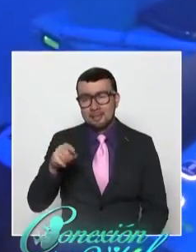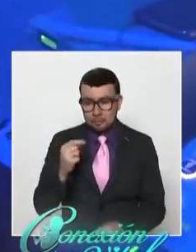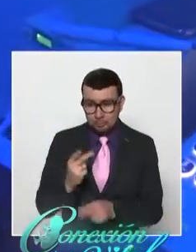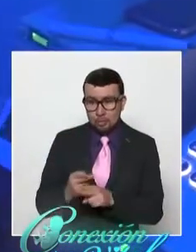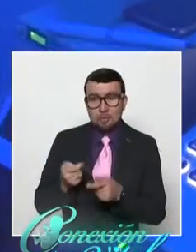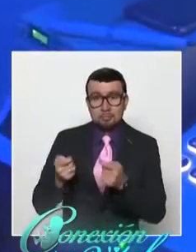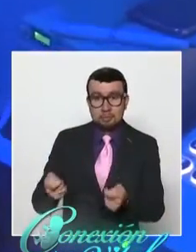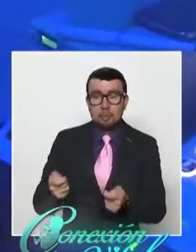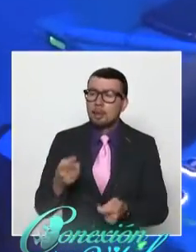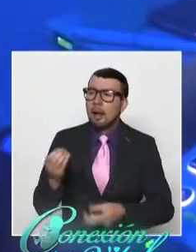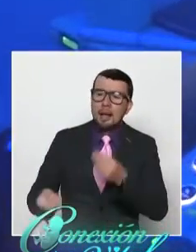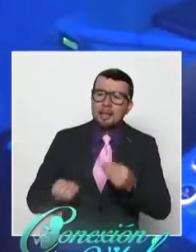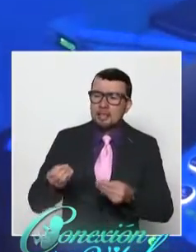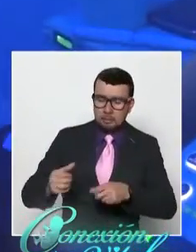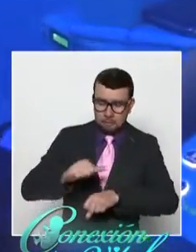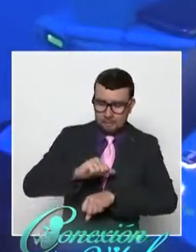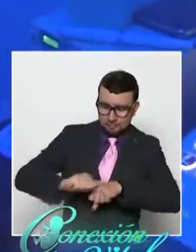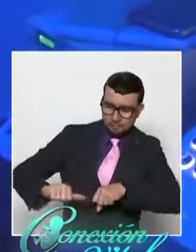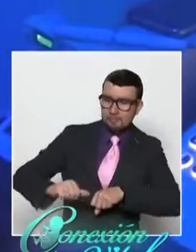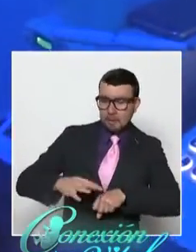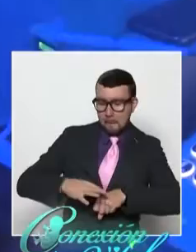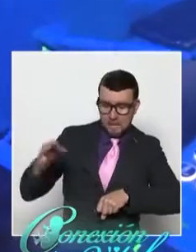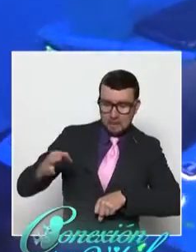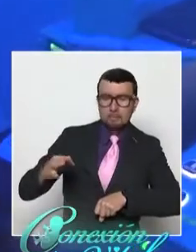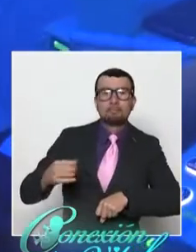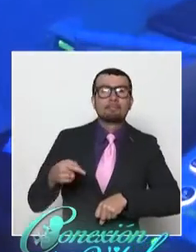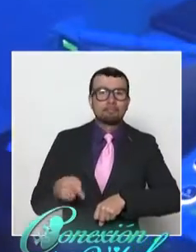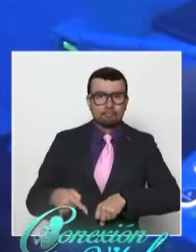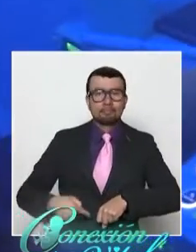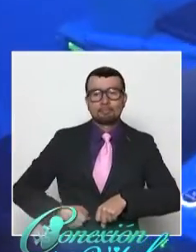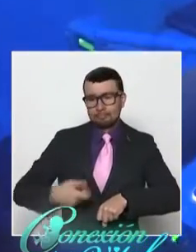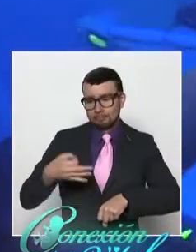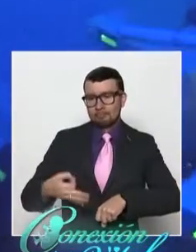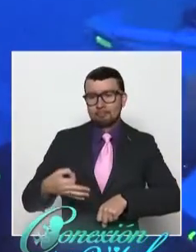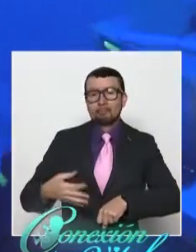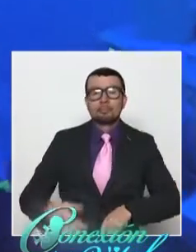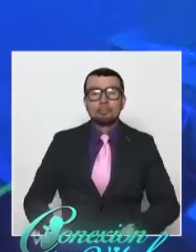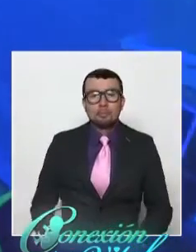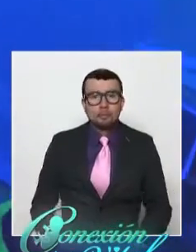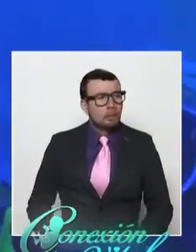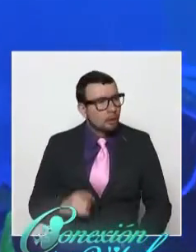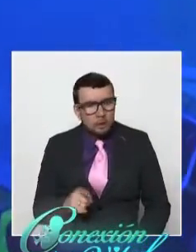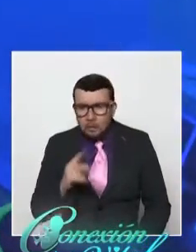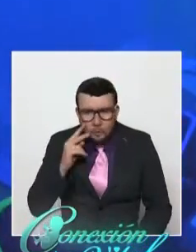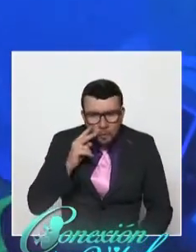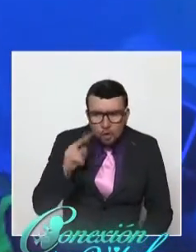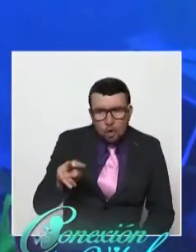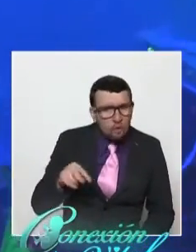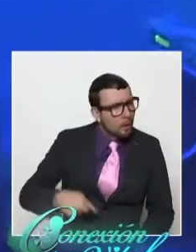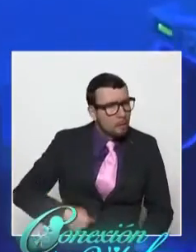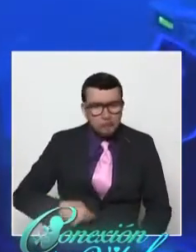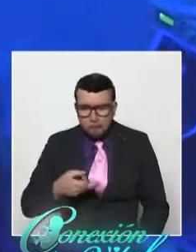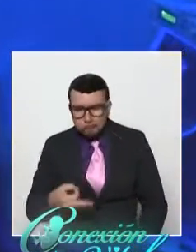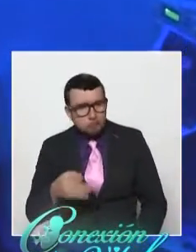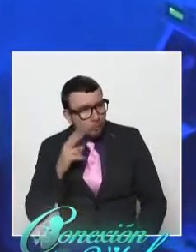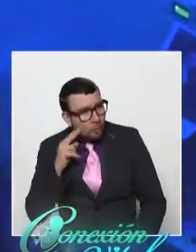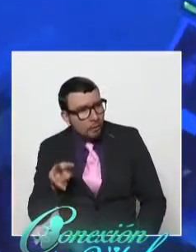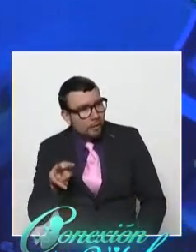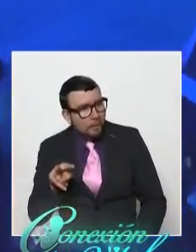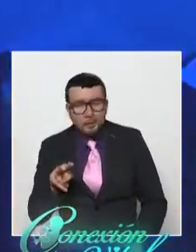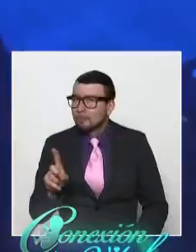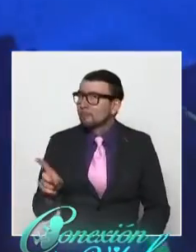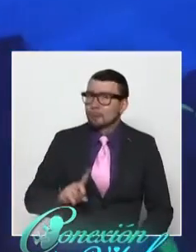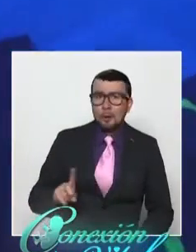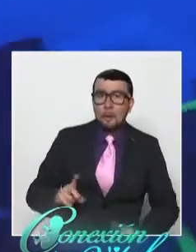tratamiento obviamente es quirúrgico. Y en estos casos, digamos, en este caso no se puede visualizar el cálculo. No, porque